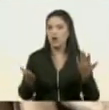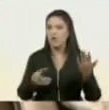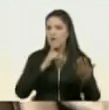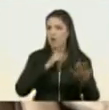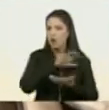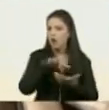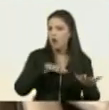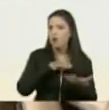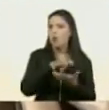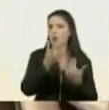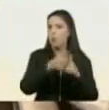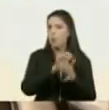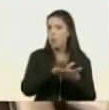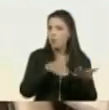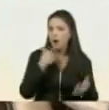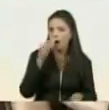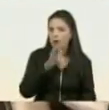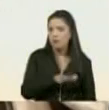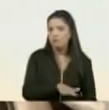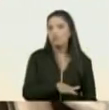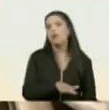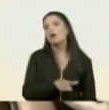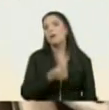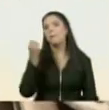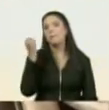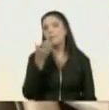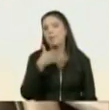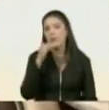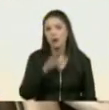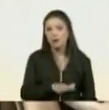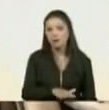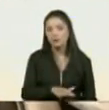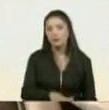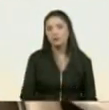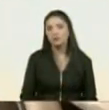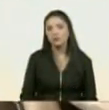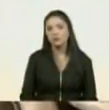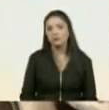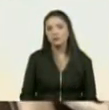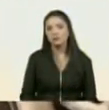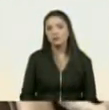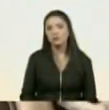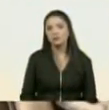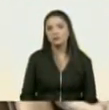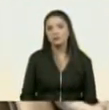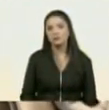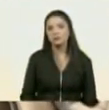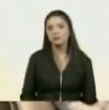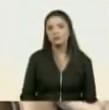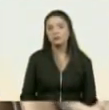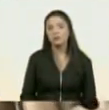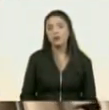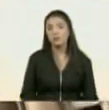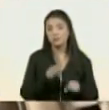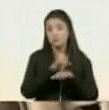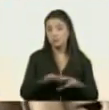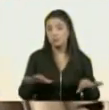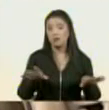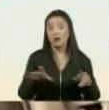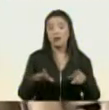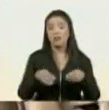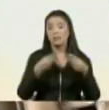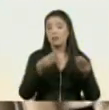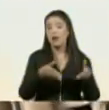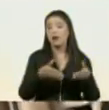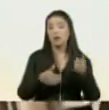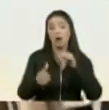optaron por la muerte, que optaron por el asesinato, que optaron por drogar y llenar de alcohol a jóvenes y adolescentes